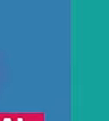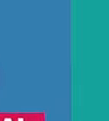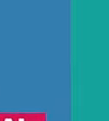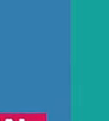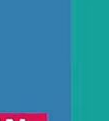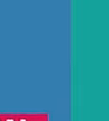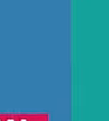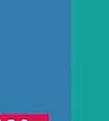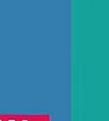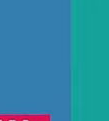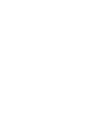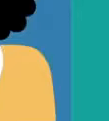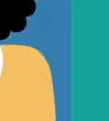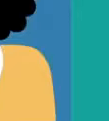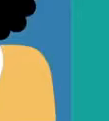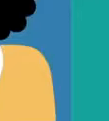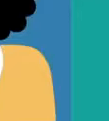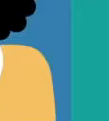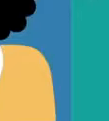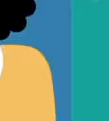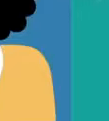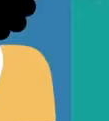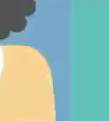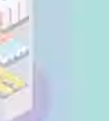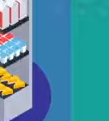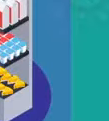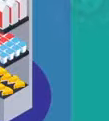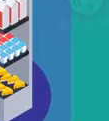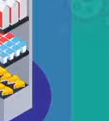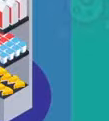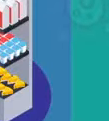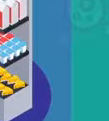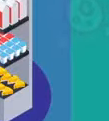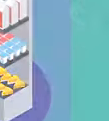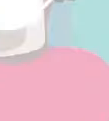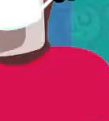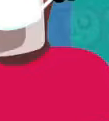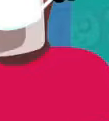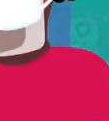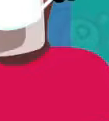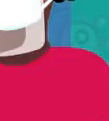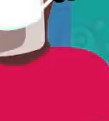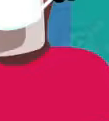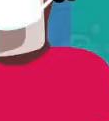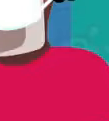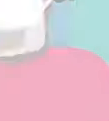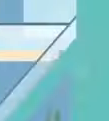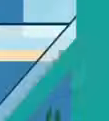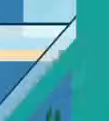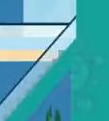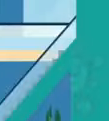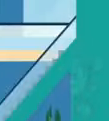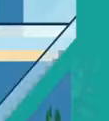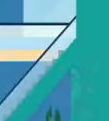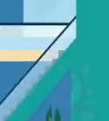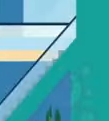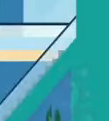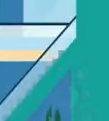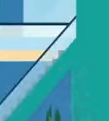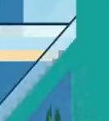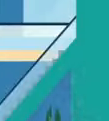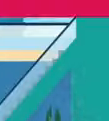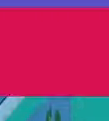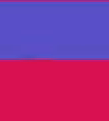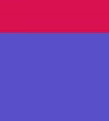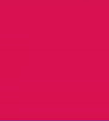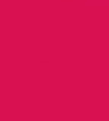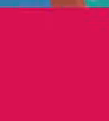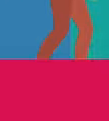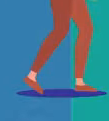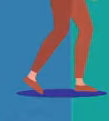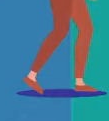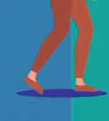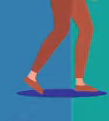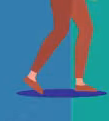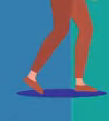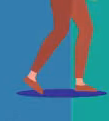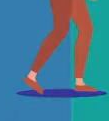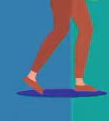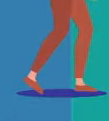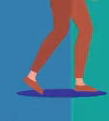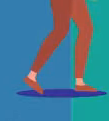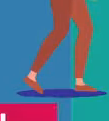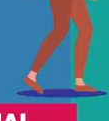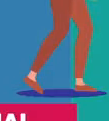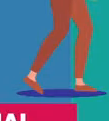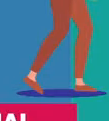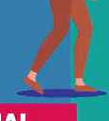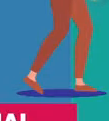uso de protector facial en mercados, supermercados, centros comerciales, tiendas por departamentos. Recuerda siempre